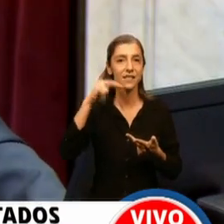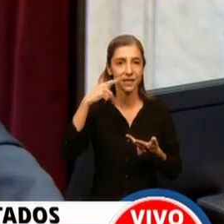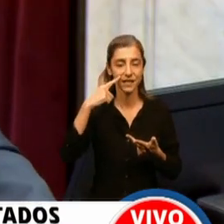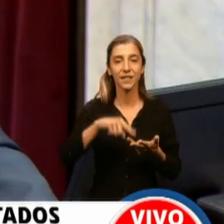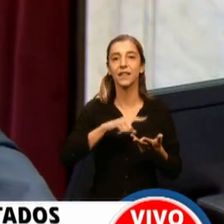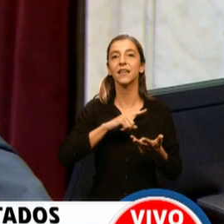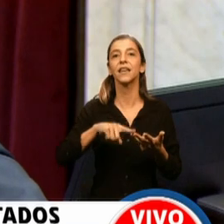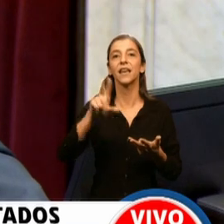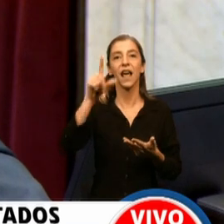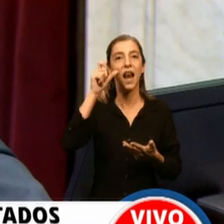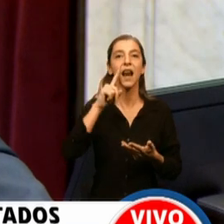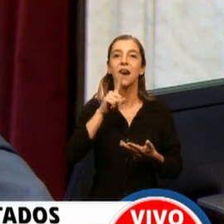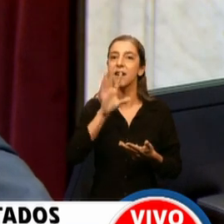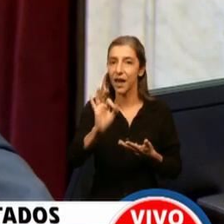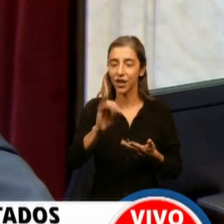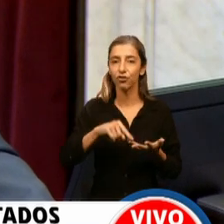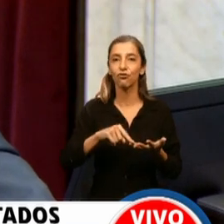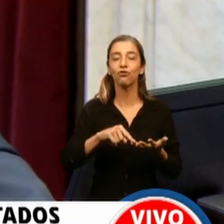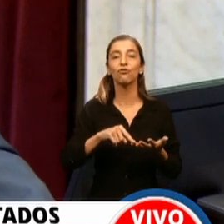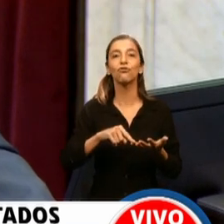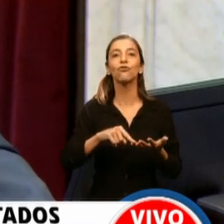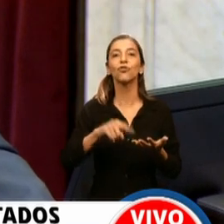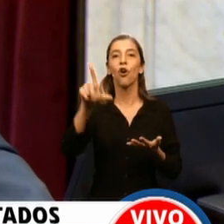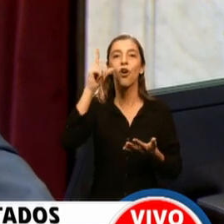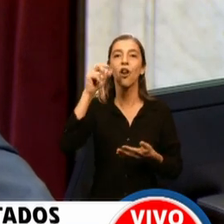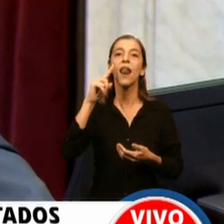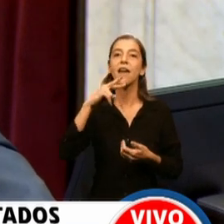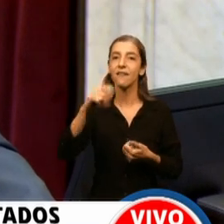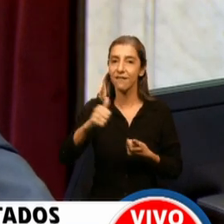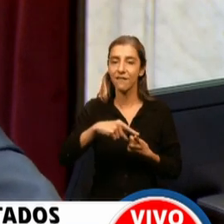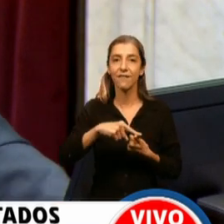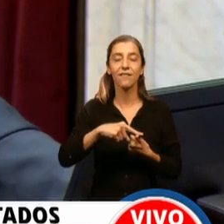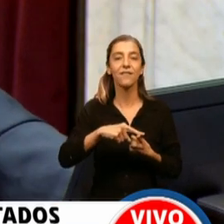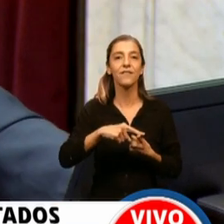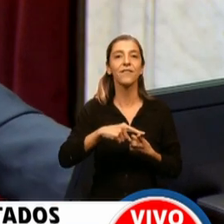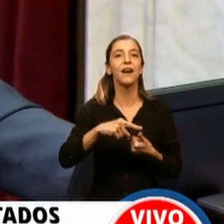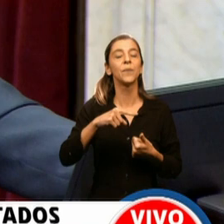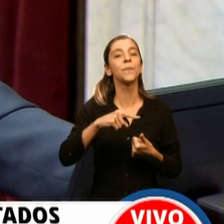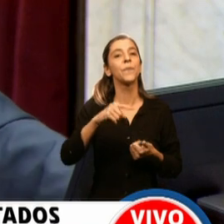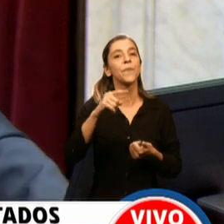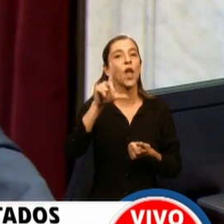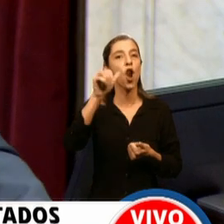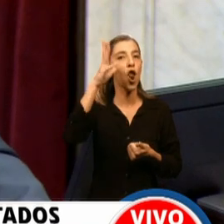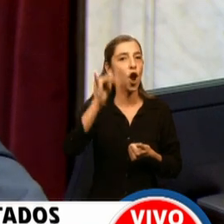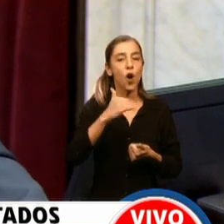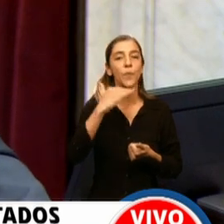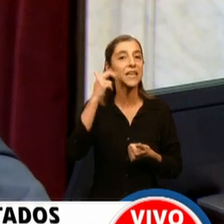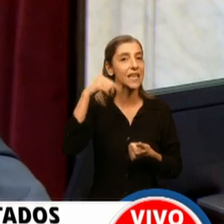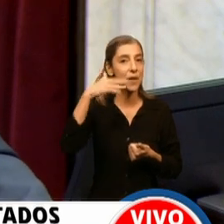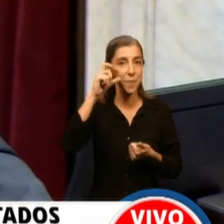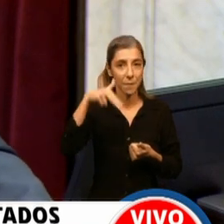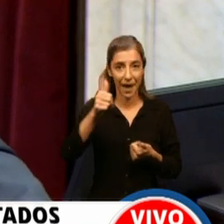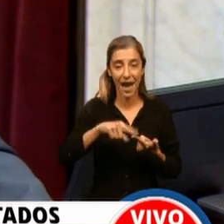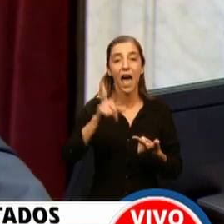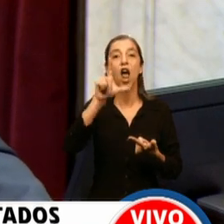diputado ley tomar yo diputado leyva diputada lópez jimena diputado